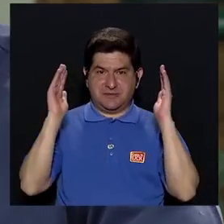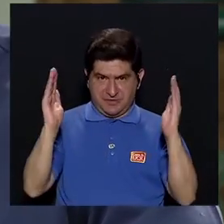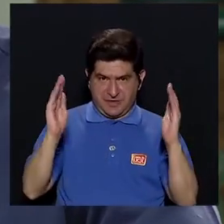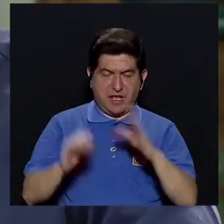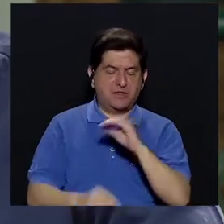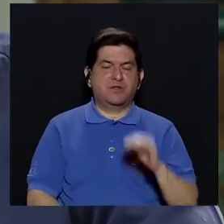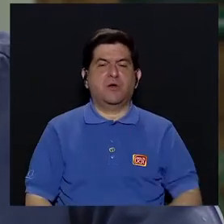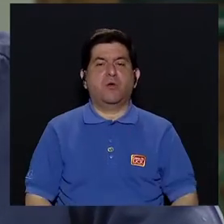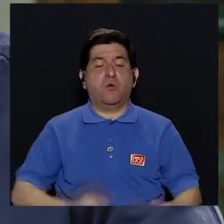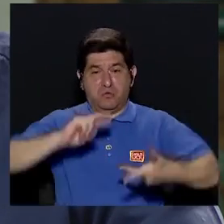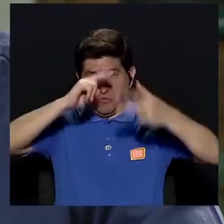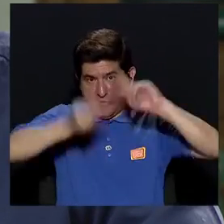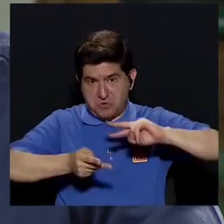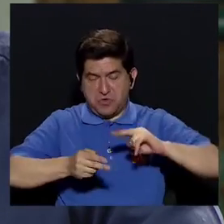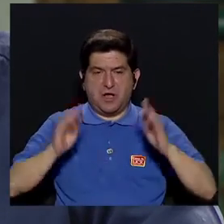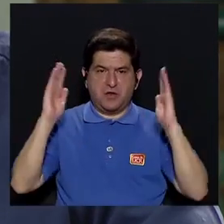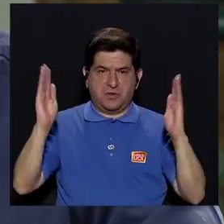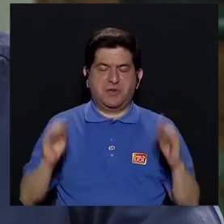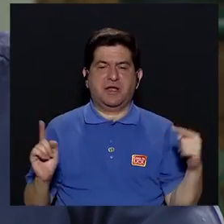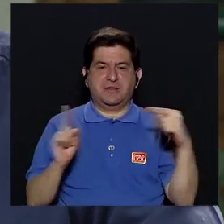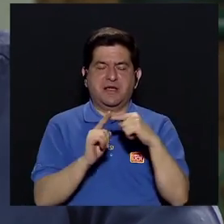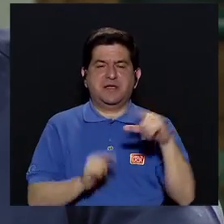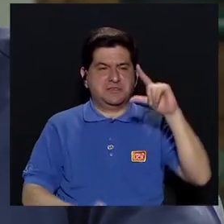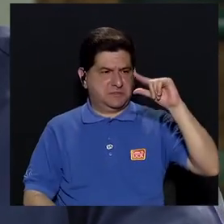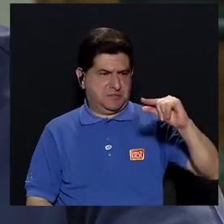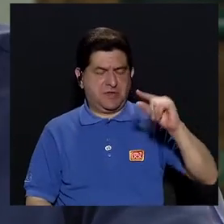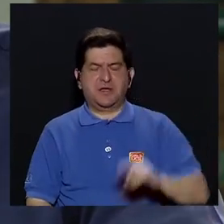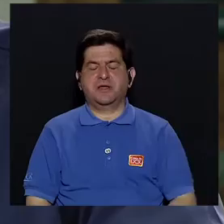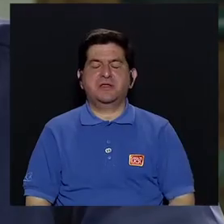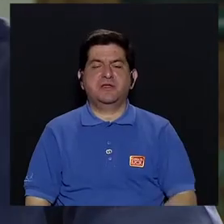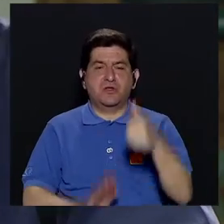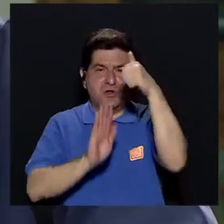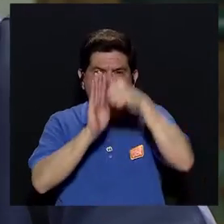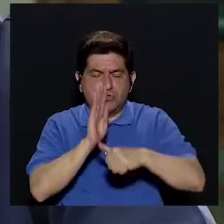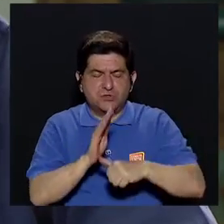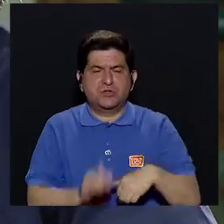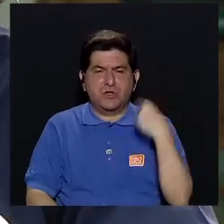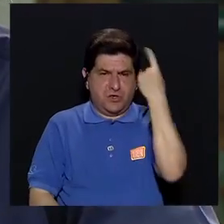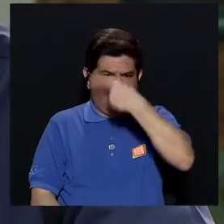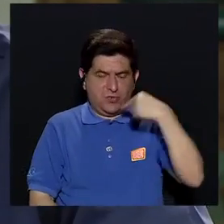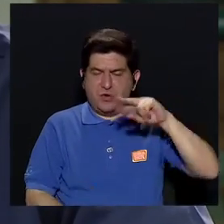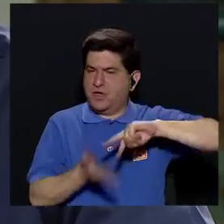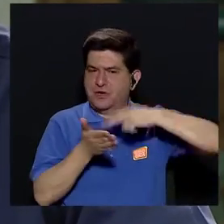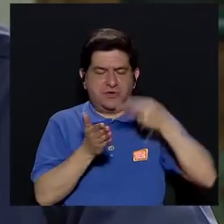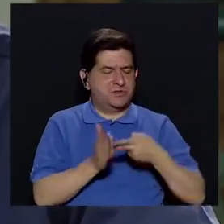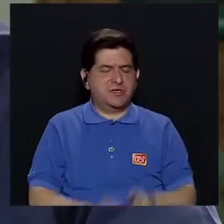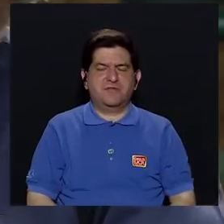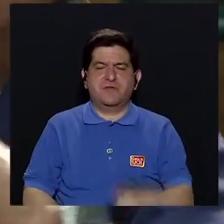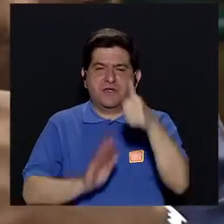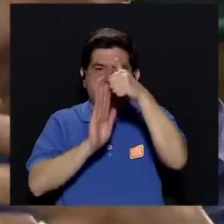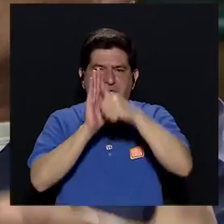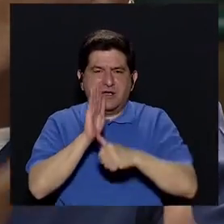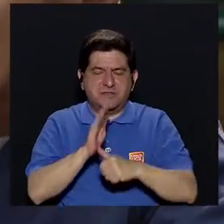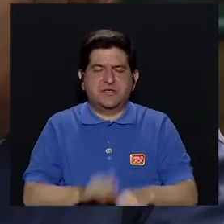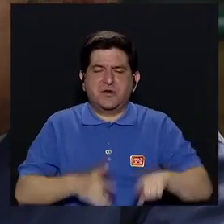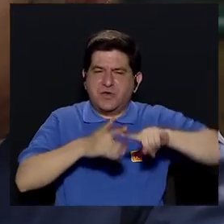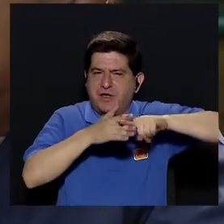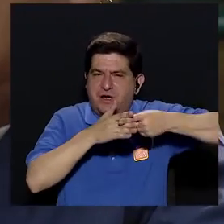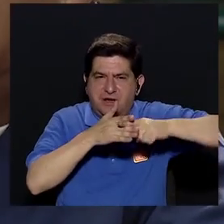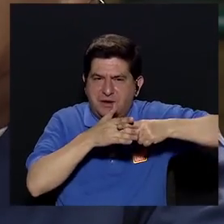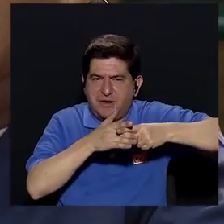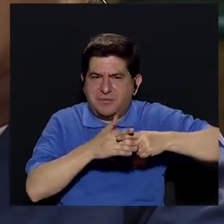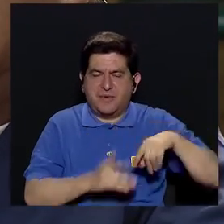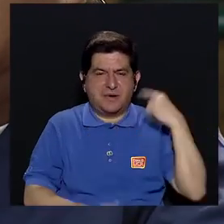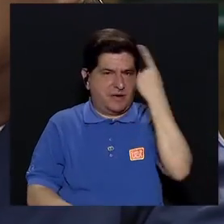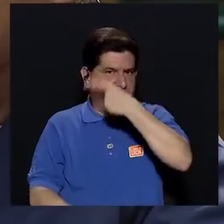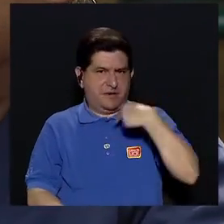Y tal vez aclarando, ¿verdad?, que la cirugía maxilofacial no es cirugía plástica, no es cirugía